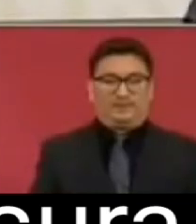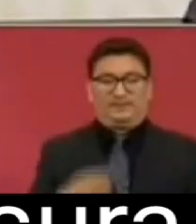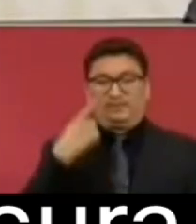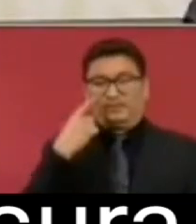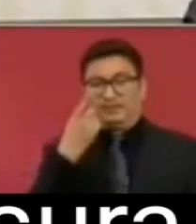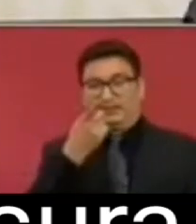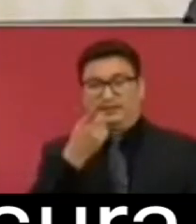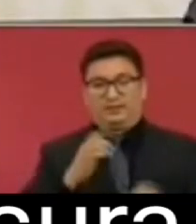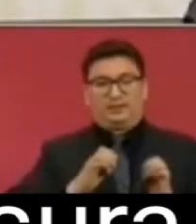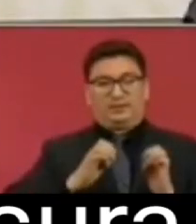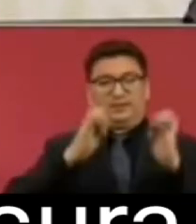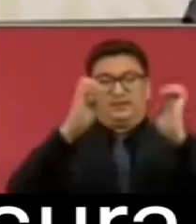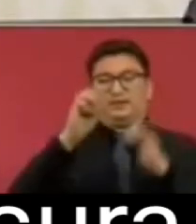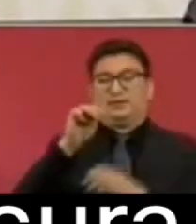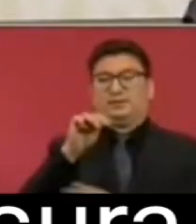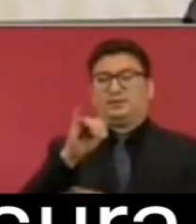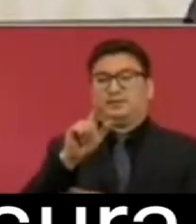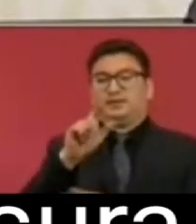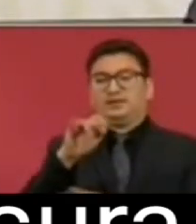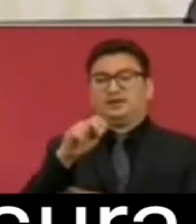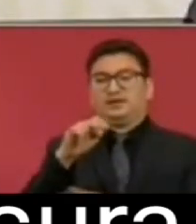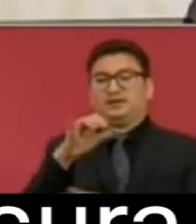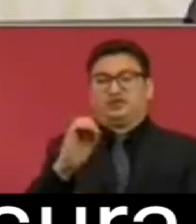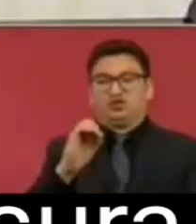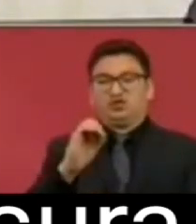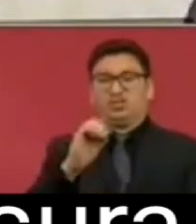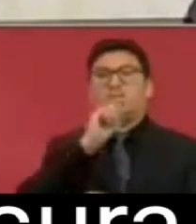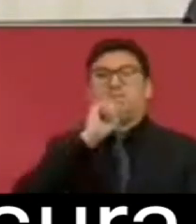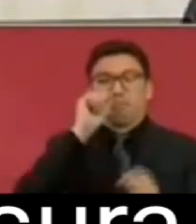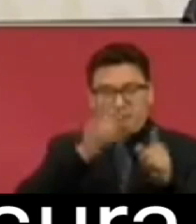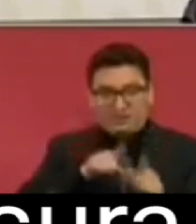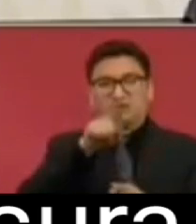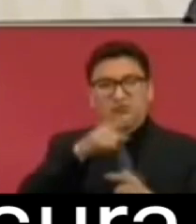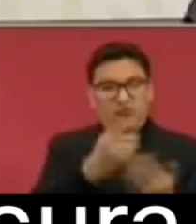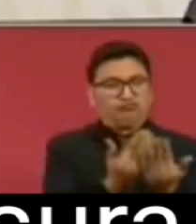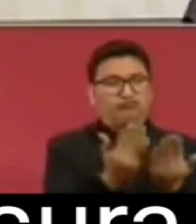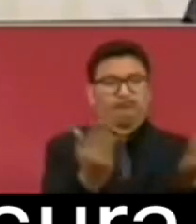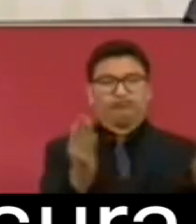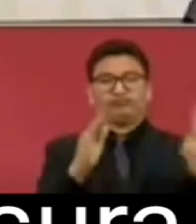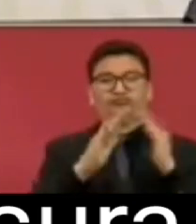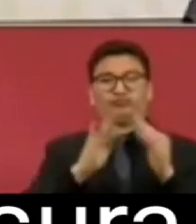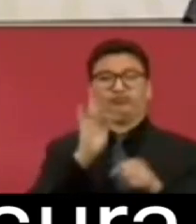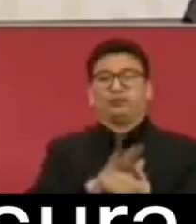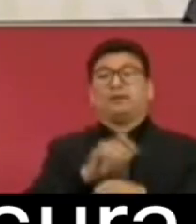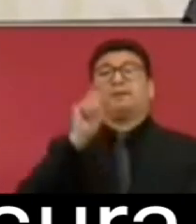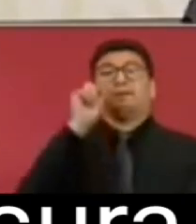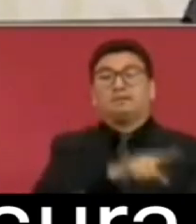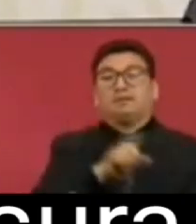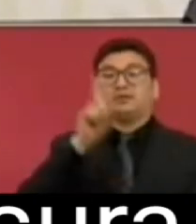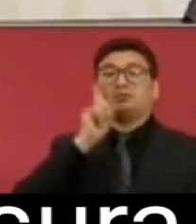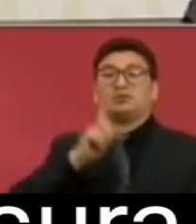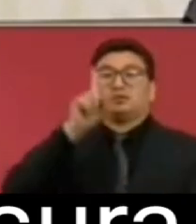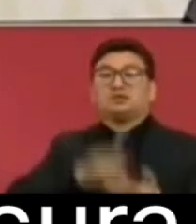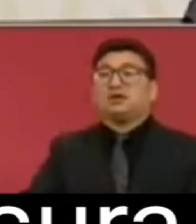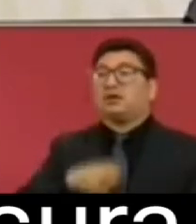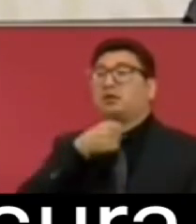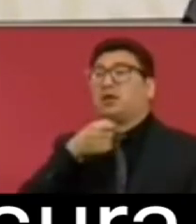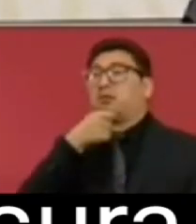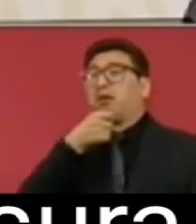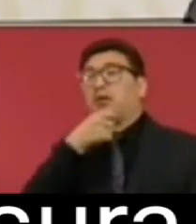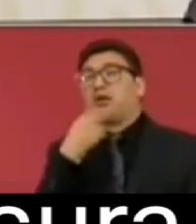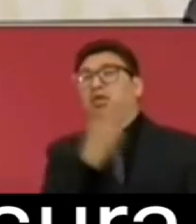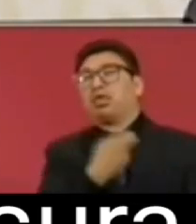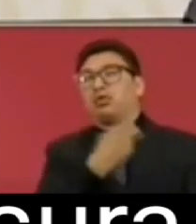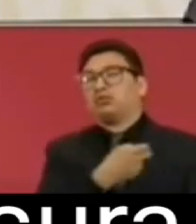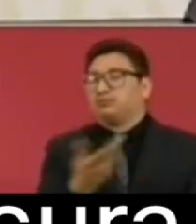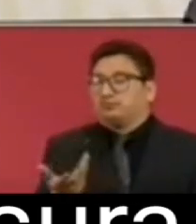insisto, fue verdaderamente necesaria y demostró que hay gobernabilidad en México. Seguridad